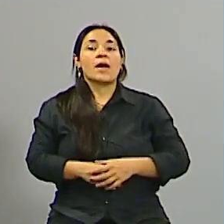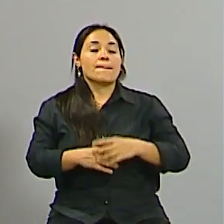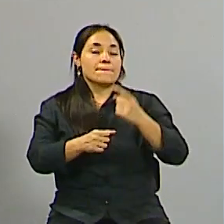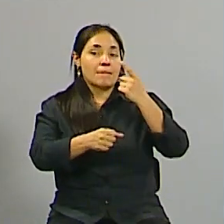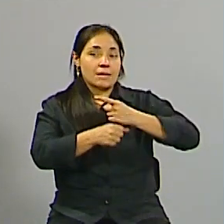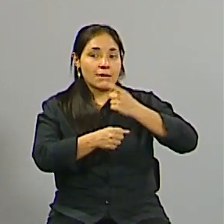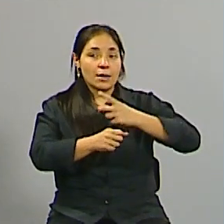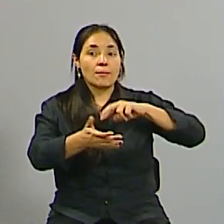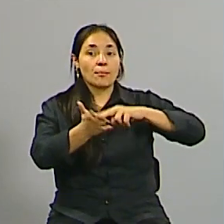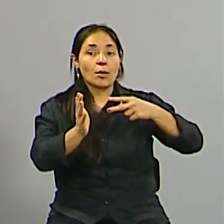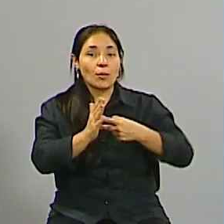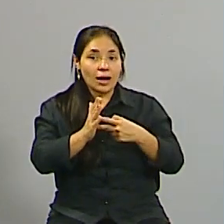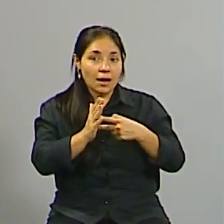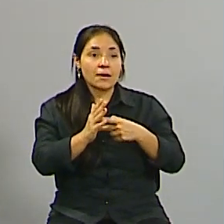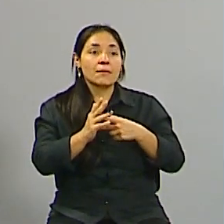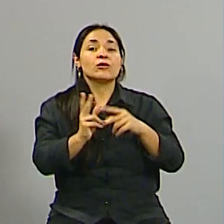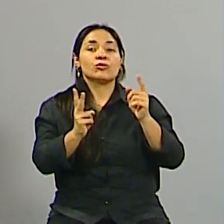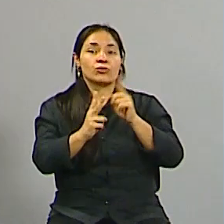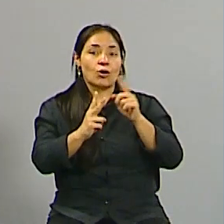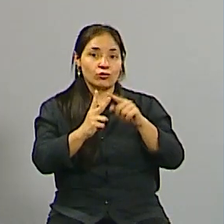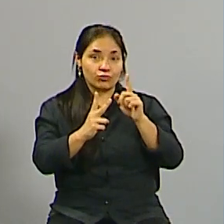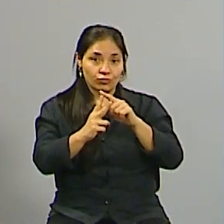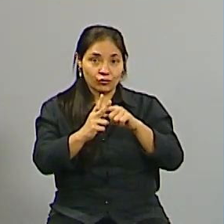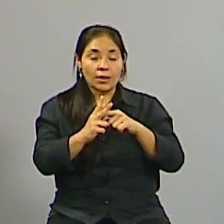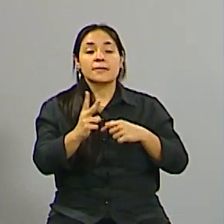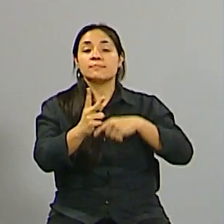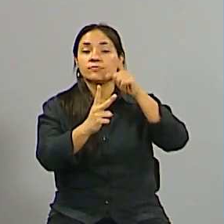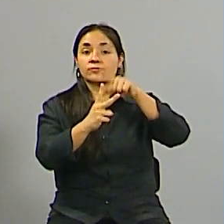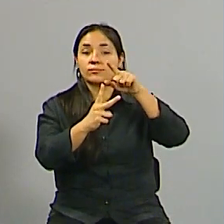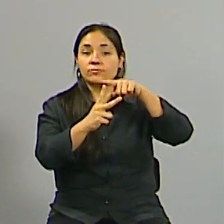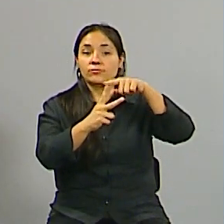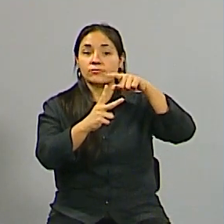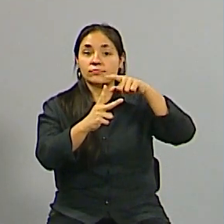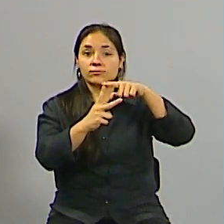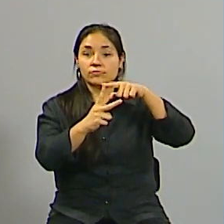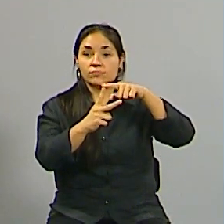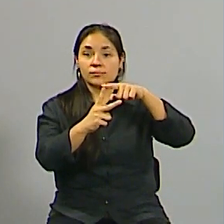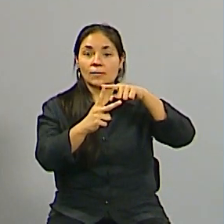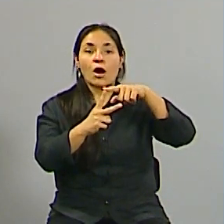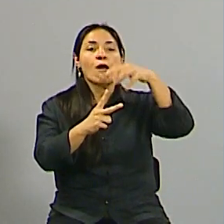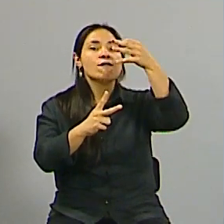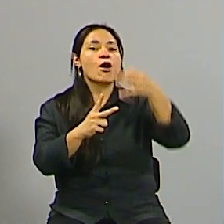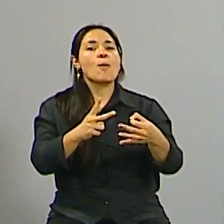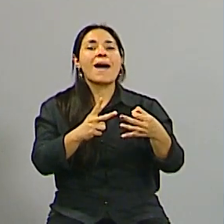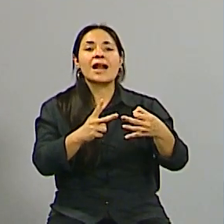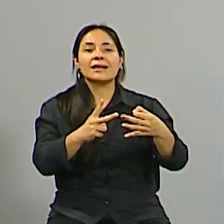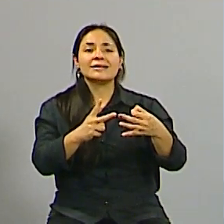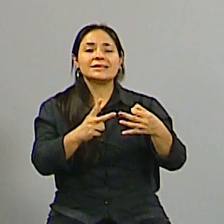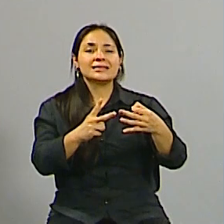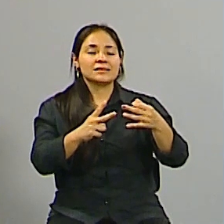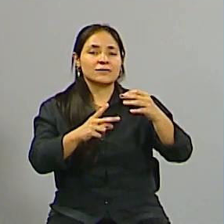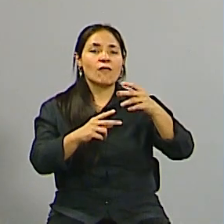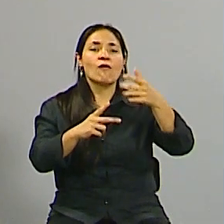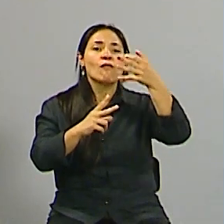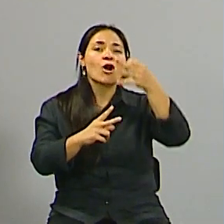corazón de esta mirada, y es, uno, la tasa de informalidad, los índices de informalidad.